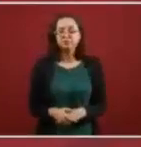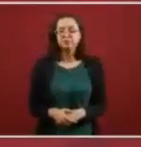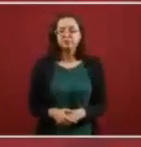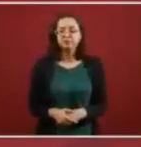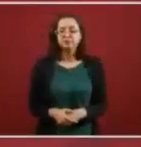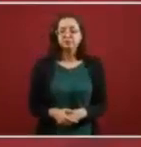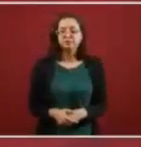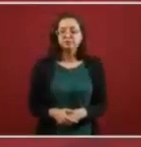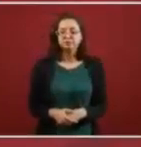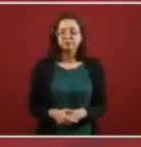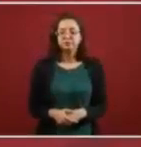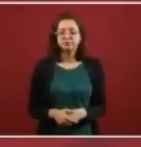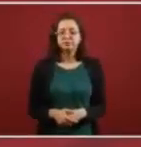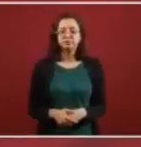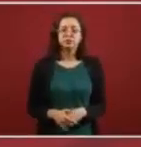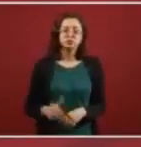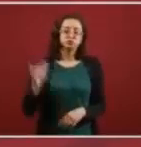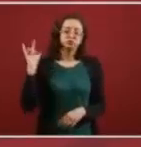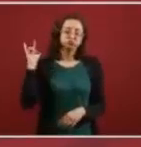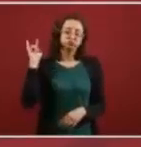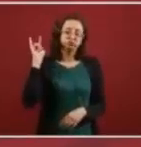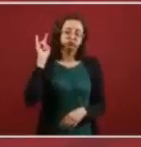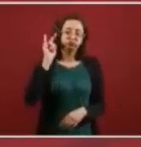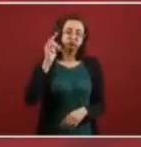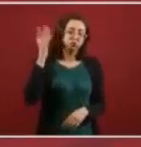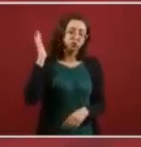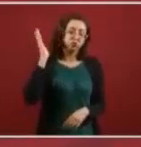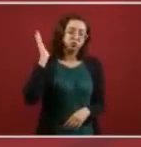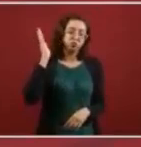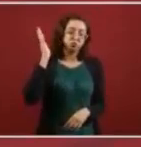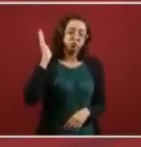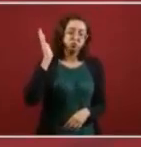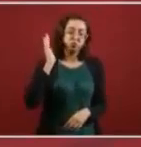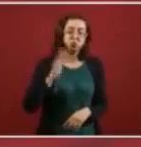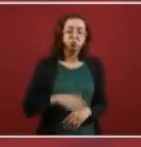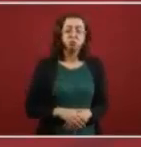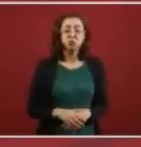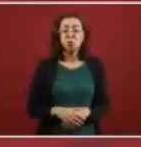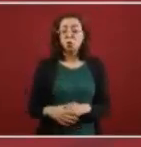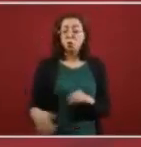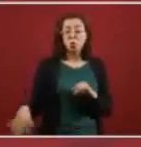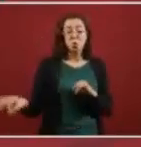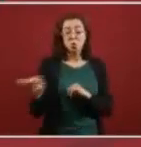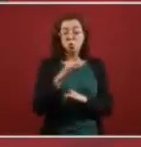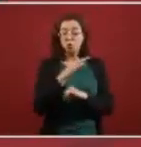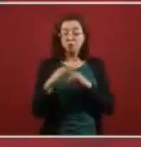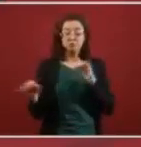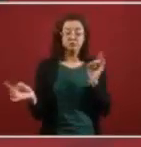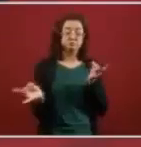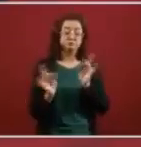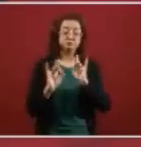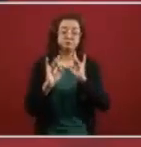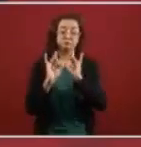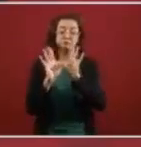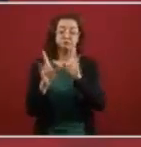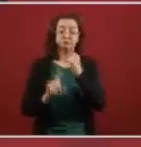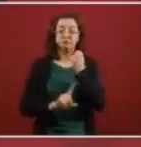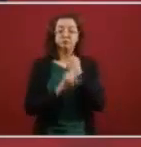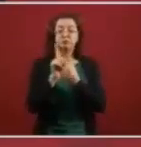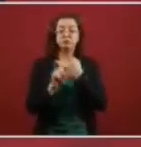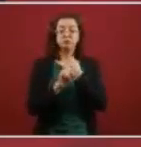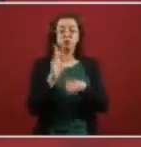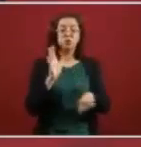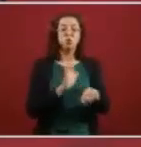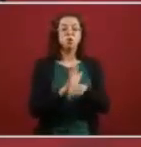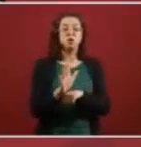para volante entonces entonces la última visita que nos refiere es que hubo que rodear